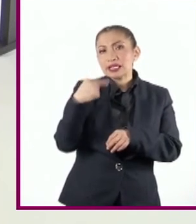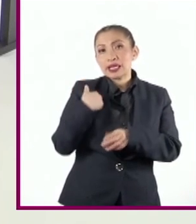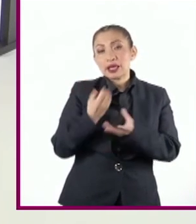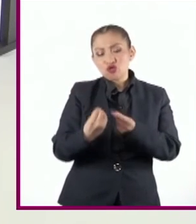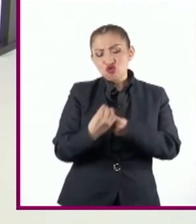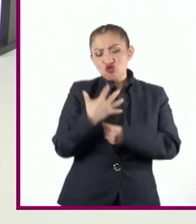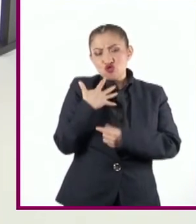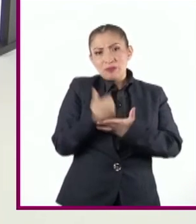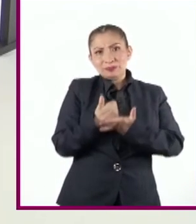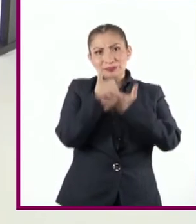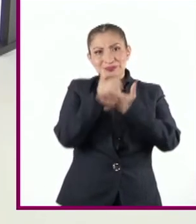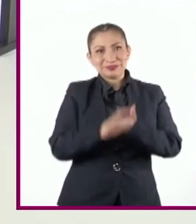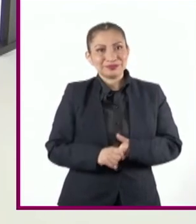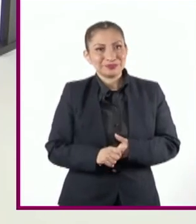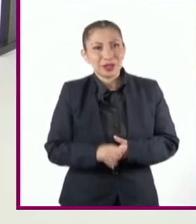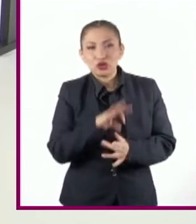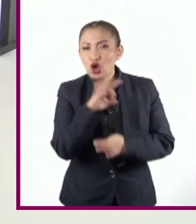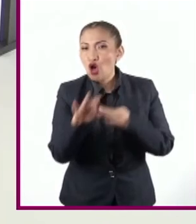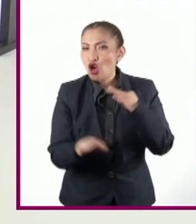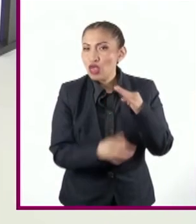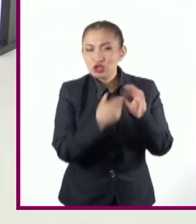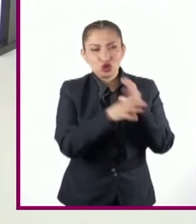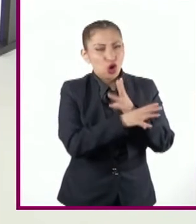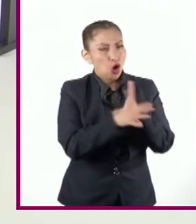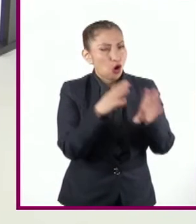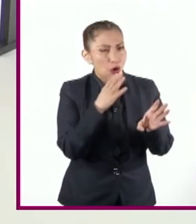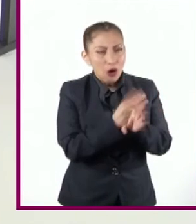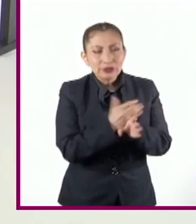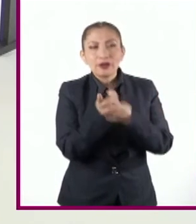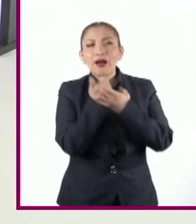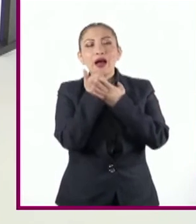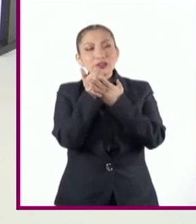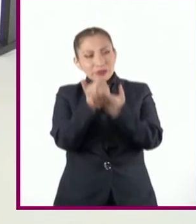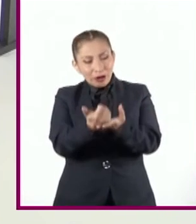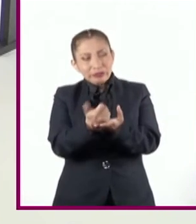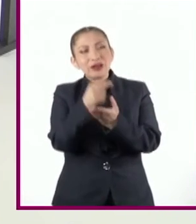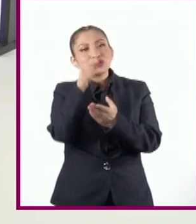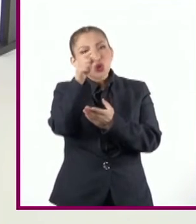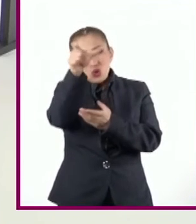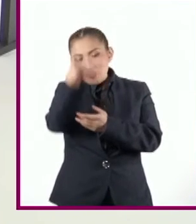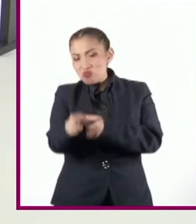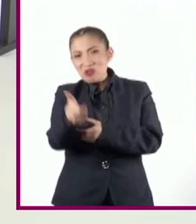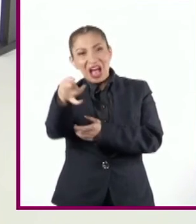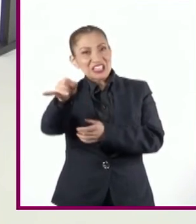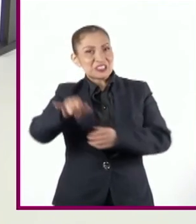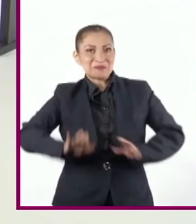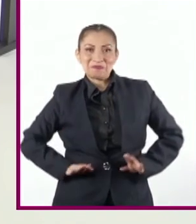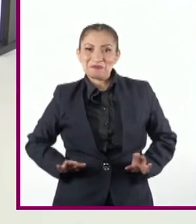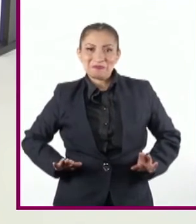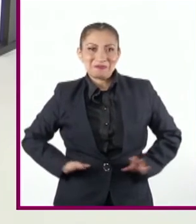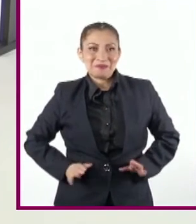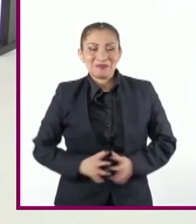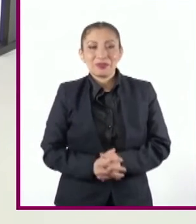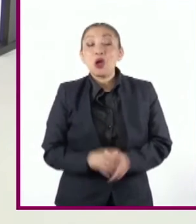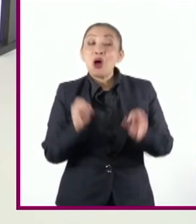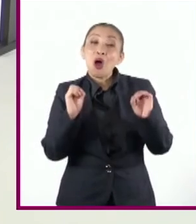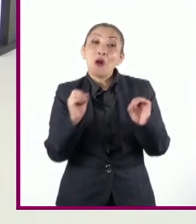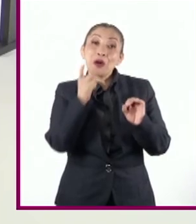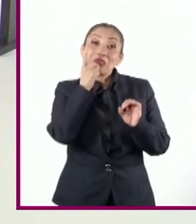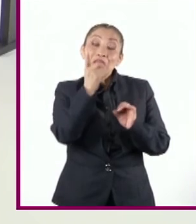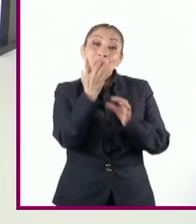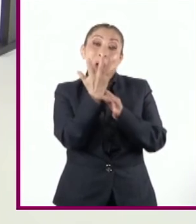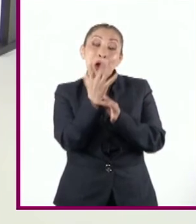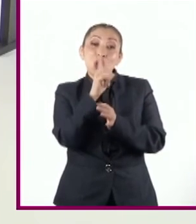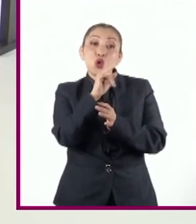ha influenciado. Todos esos elementos han ayudado a que sean los jóvenes que hoy son, o como lo dijo